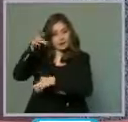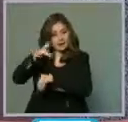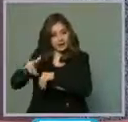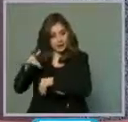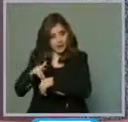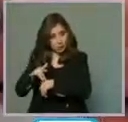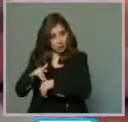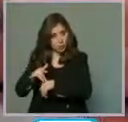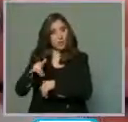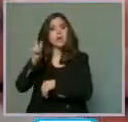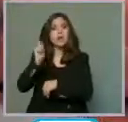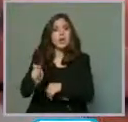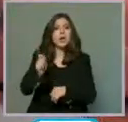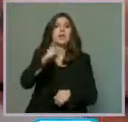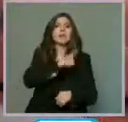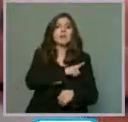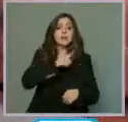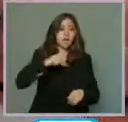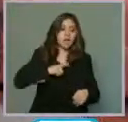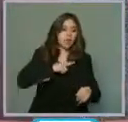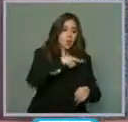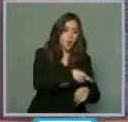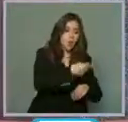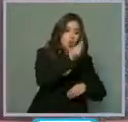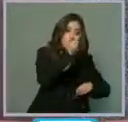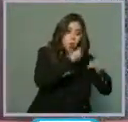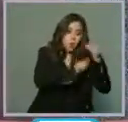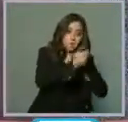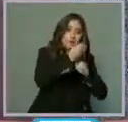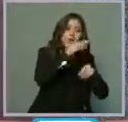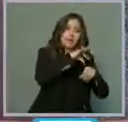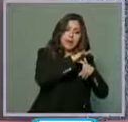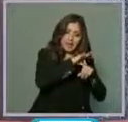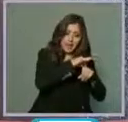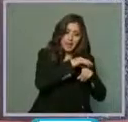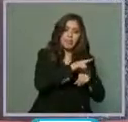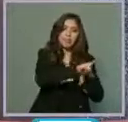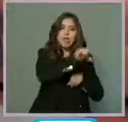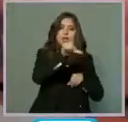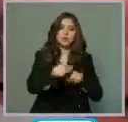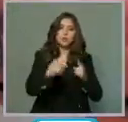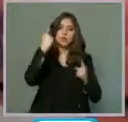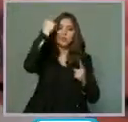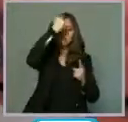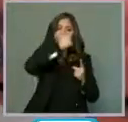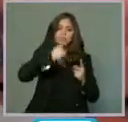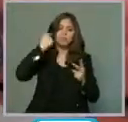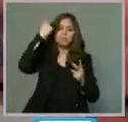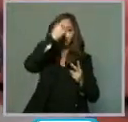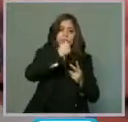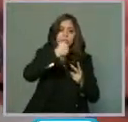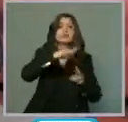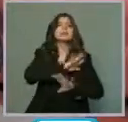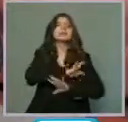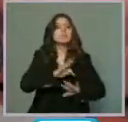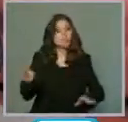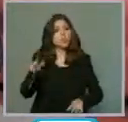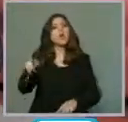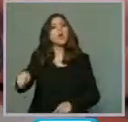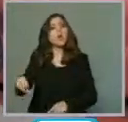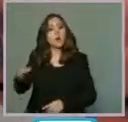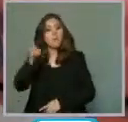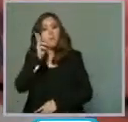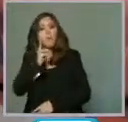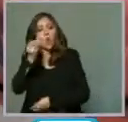tienen que pasar un muy buen rato, un par de horas, para que pueda comer un lácteo. Oye, Alicia, y justo lo que estás diciendo ahora, nos estás aclarando, sí, para que los